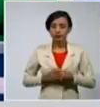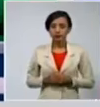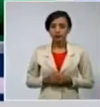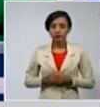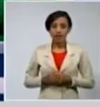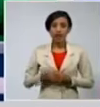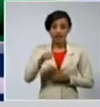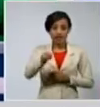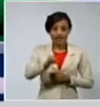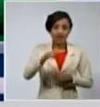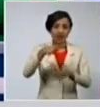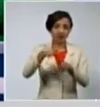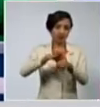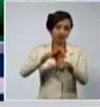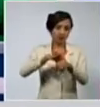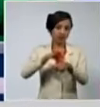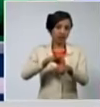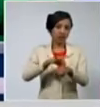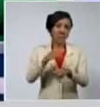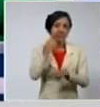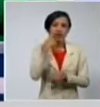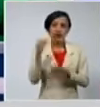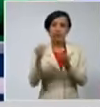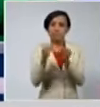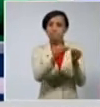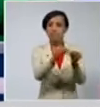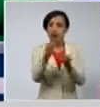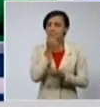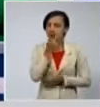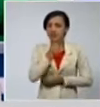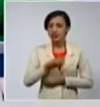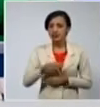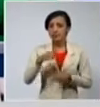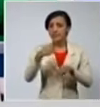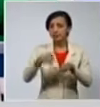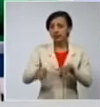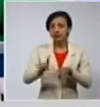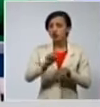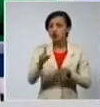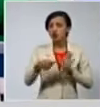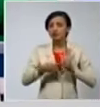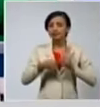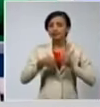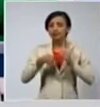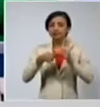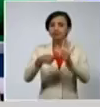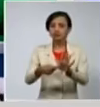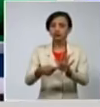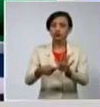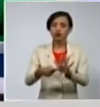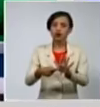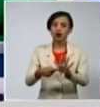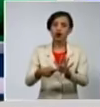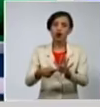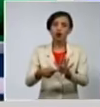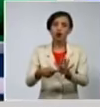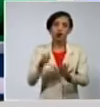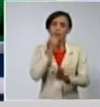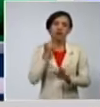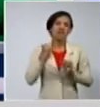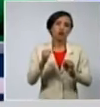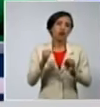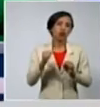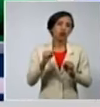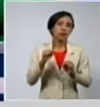contagiosas de lo que se ha podido demostrar, pero no se ha demostrado por la evolución que sean más virulentas